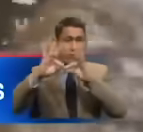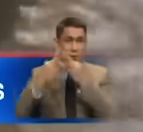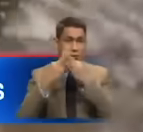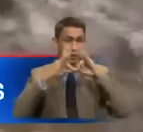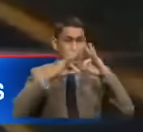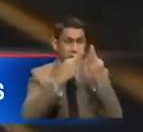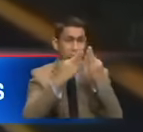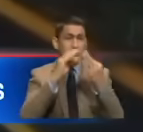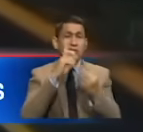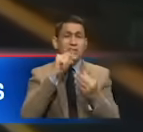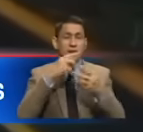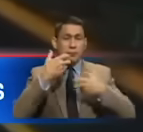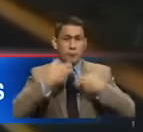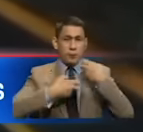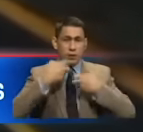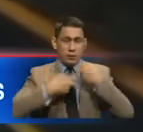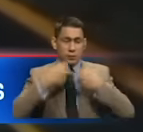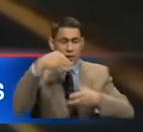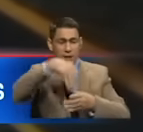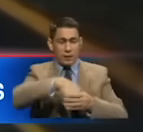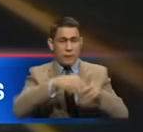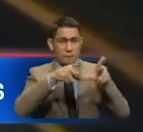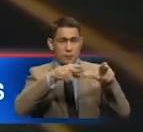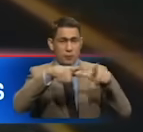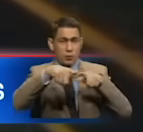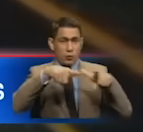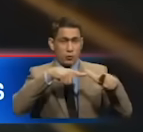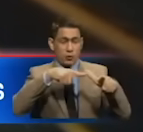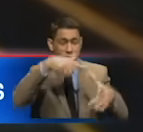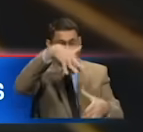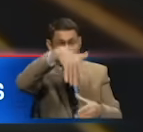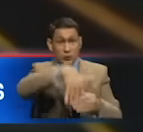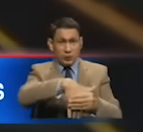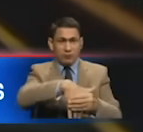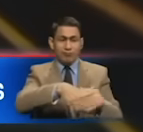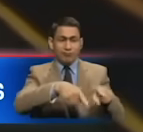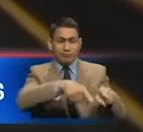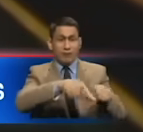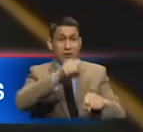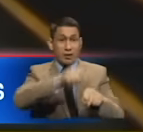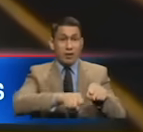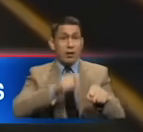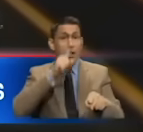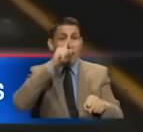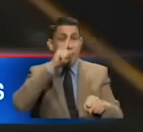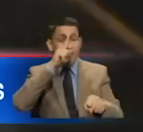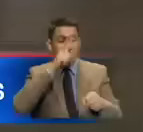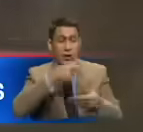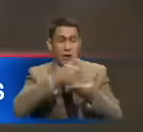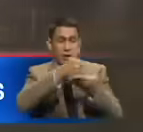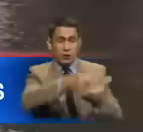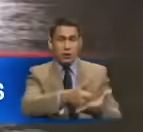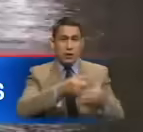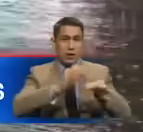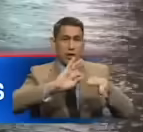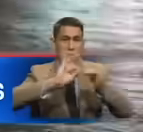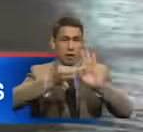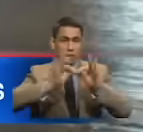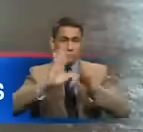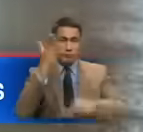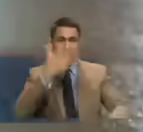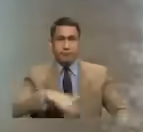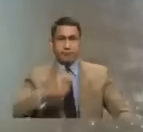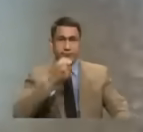perjudicadas, mientras que el personal de alcantarillado retiró gran cantidad de desechos que obstruyeron los sumideros de agua.